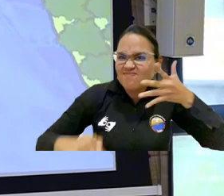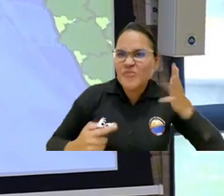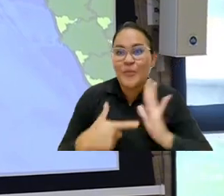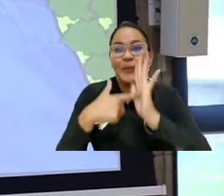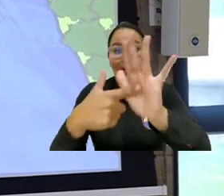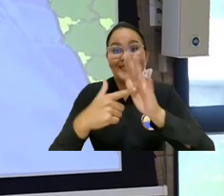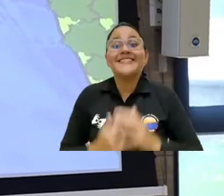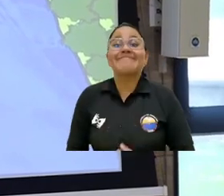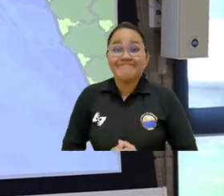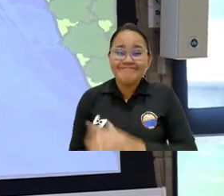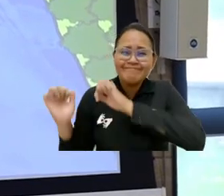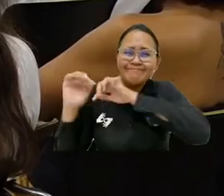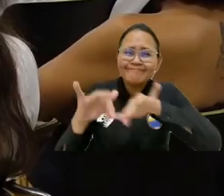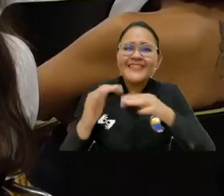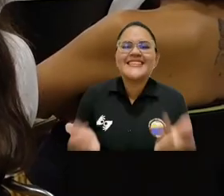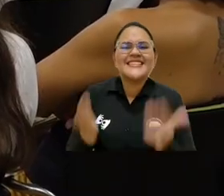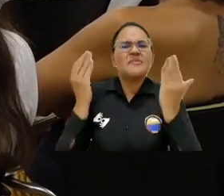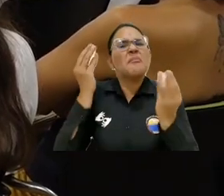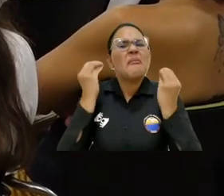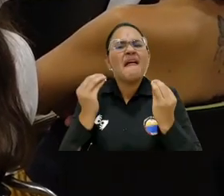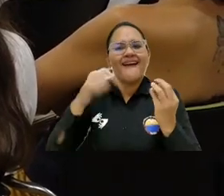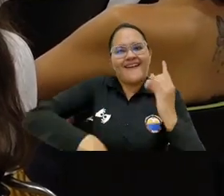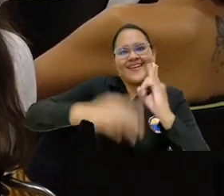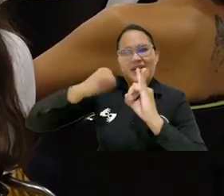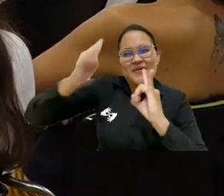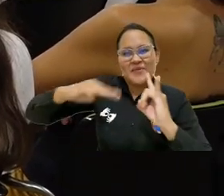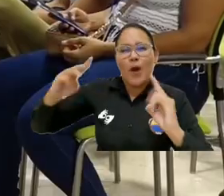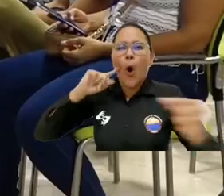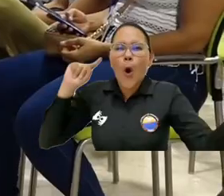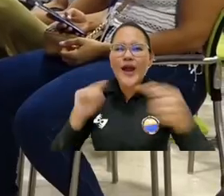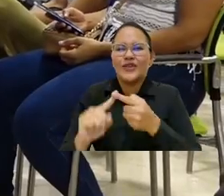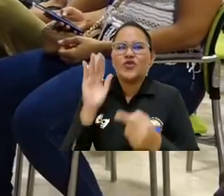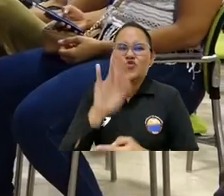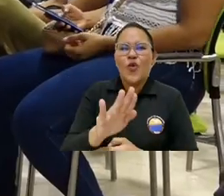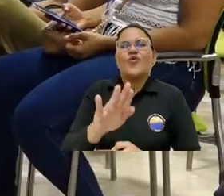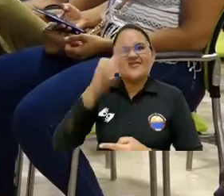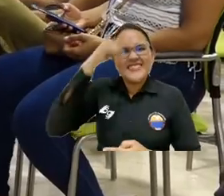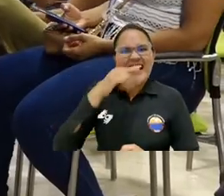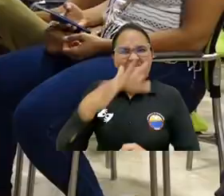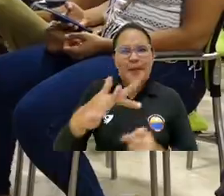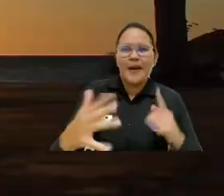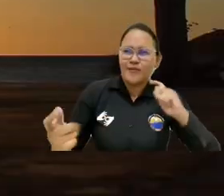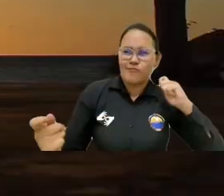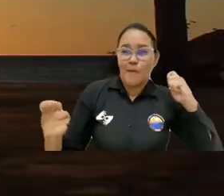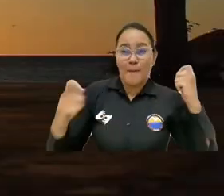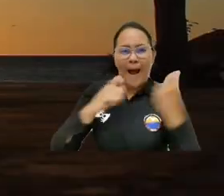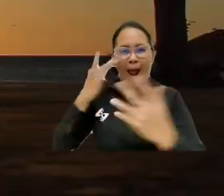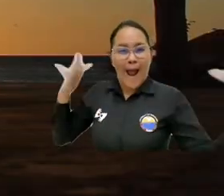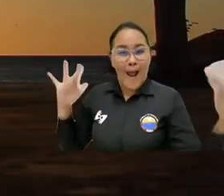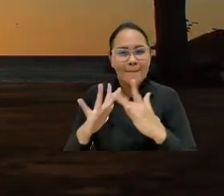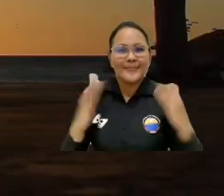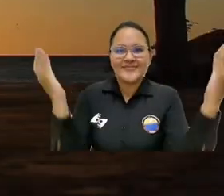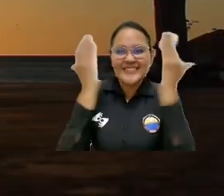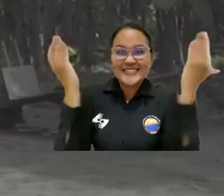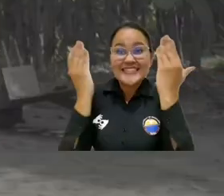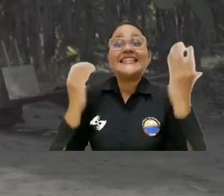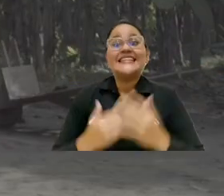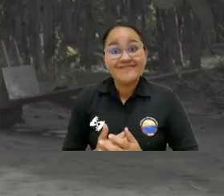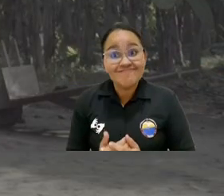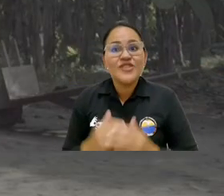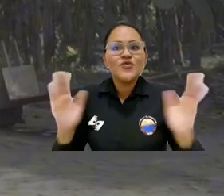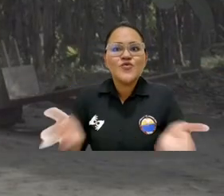para proponer modos alternativos. A través de estos escenarios, Unimagdalena aporta la transición de Santa Marta hacia un destino